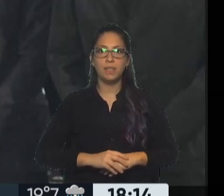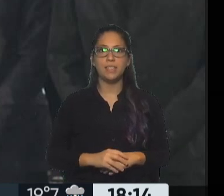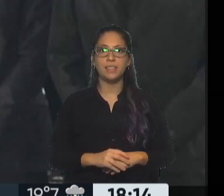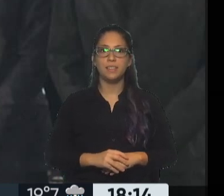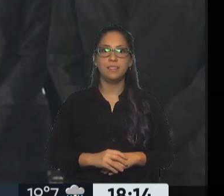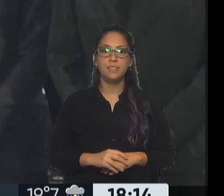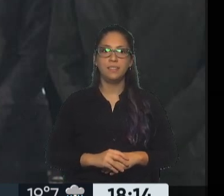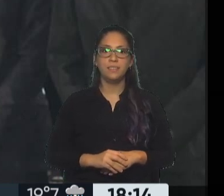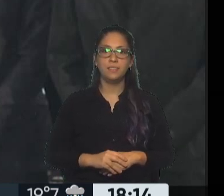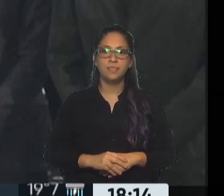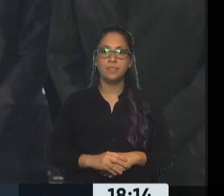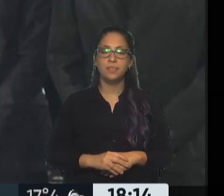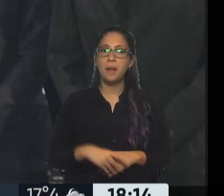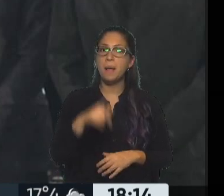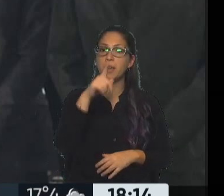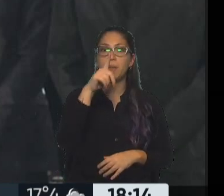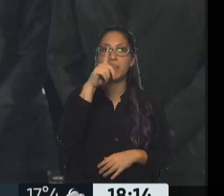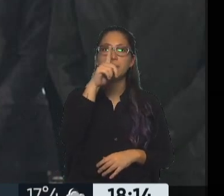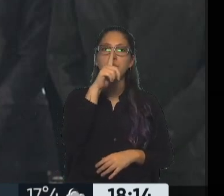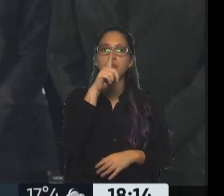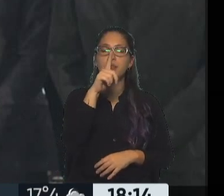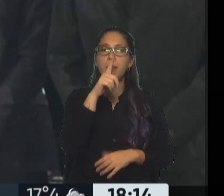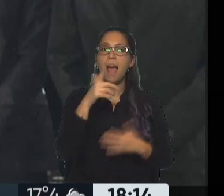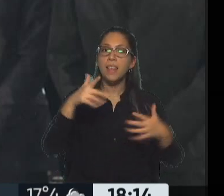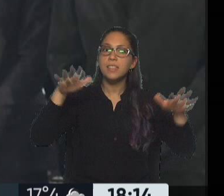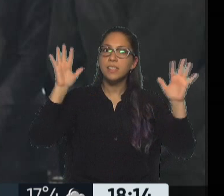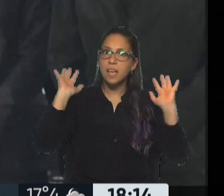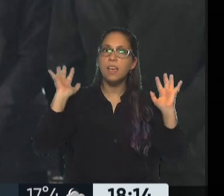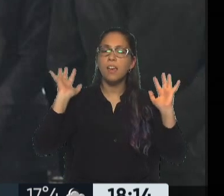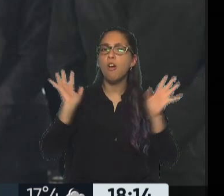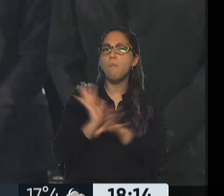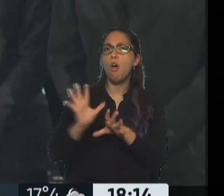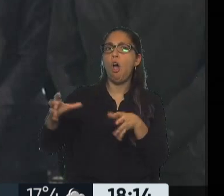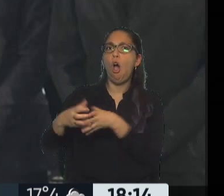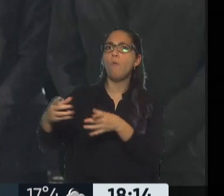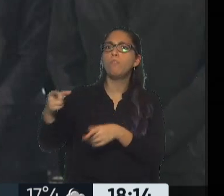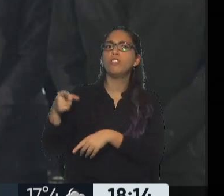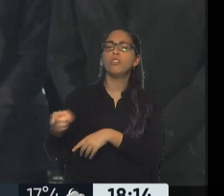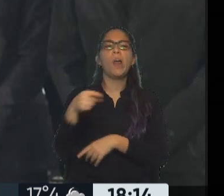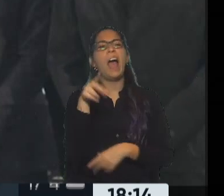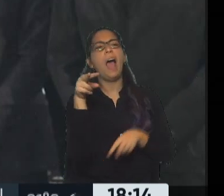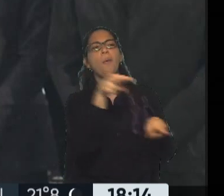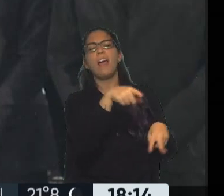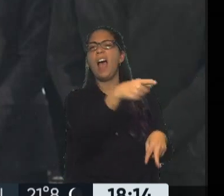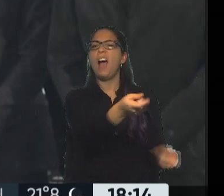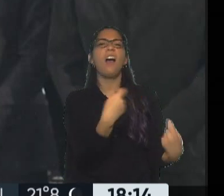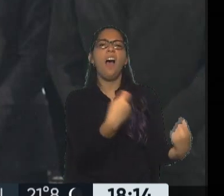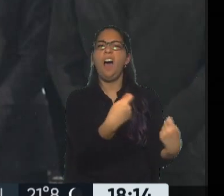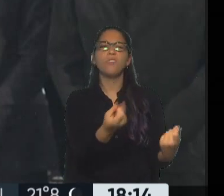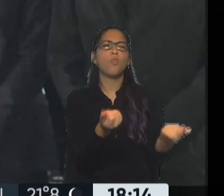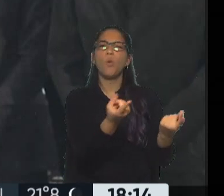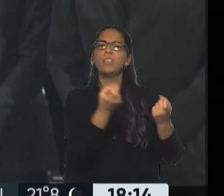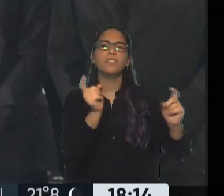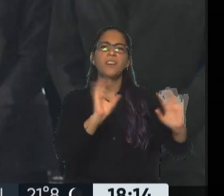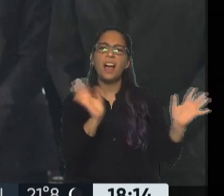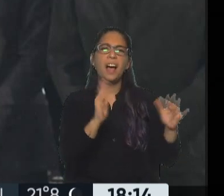Cultura, parecería ser siempre para la oposición que eso es un gasto, que no hace falta.